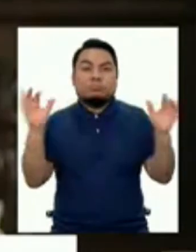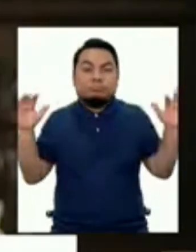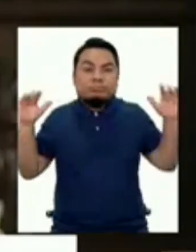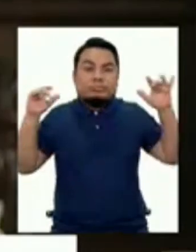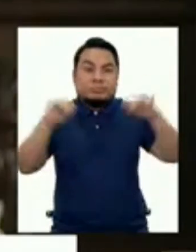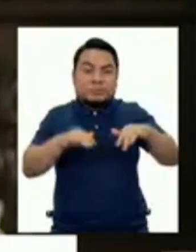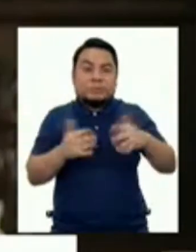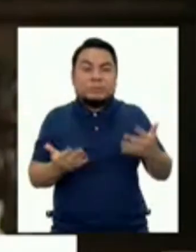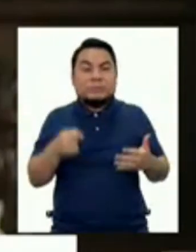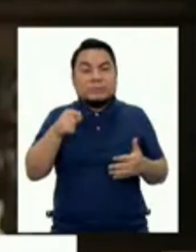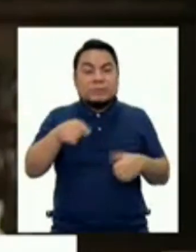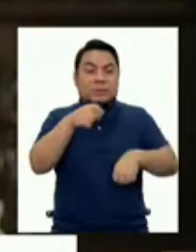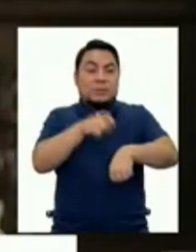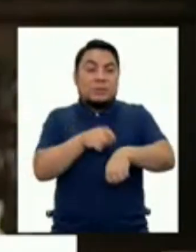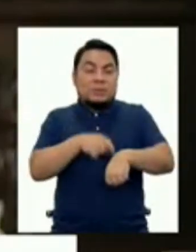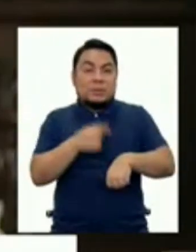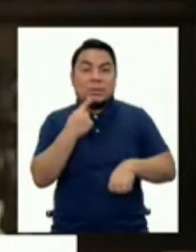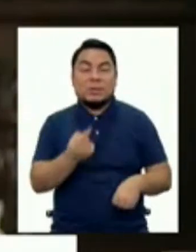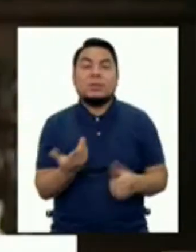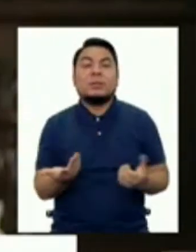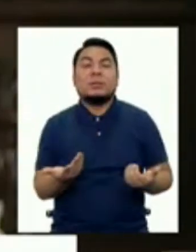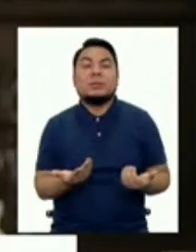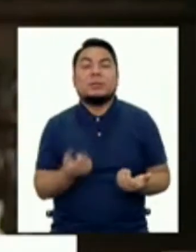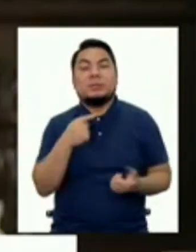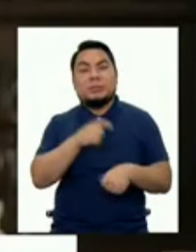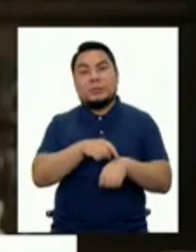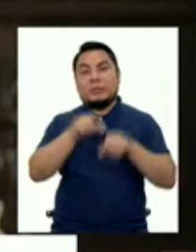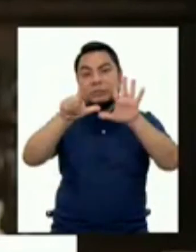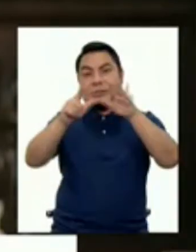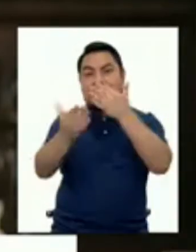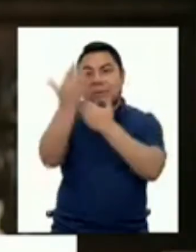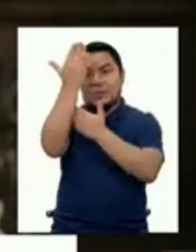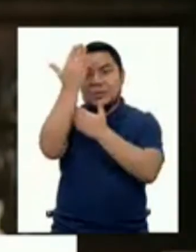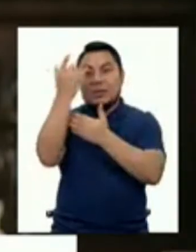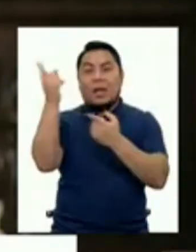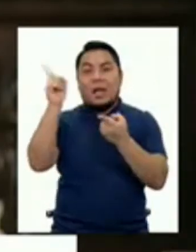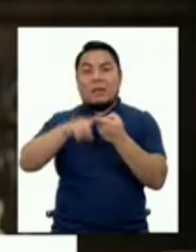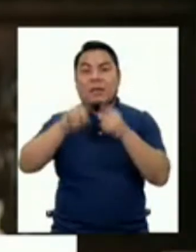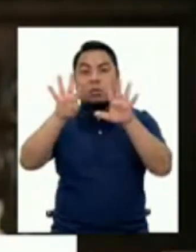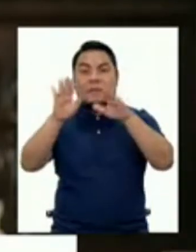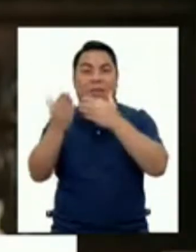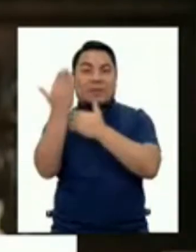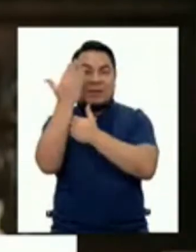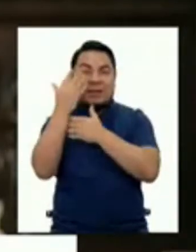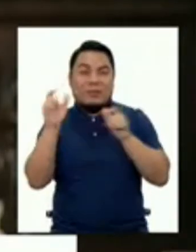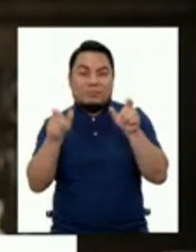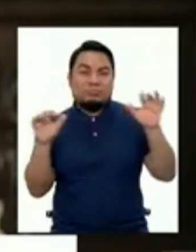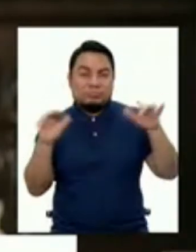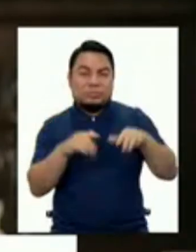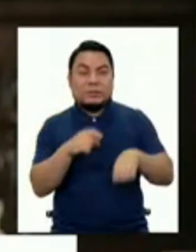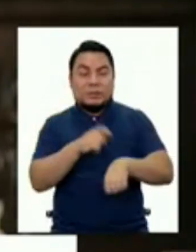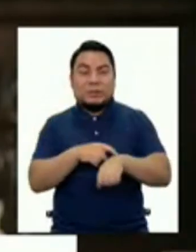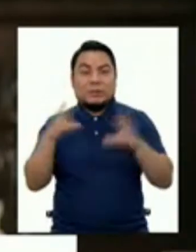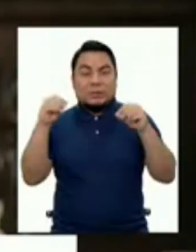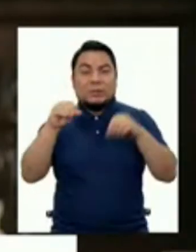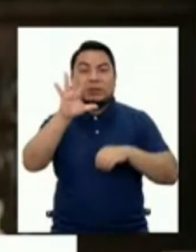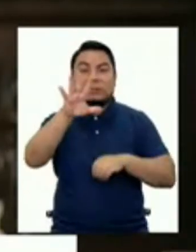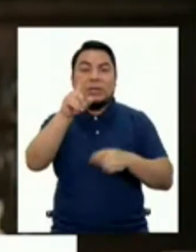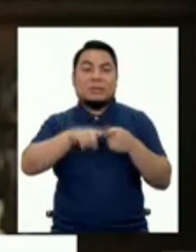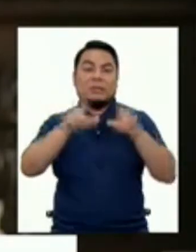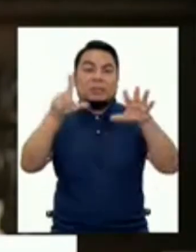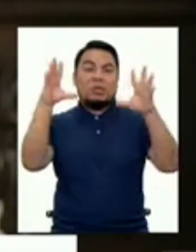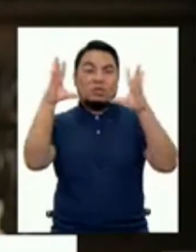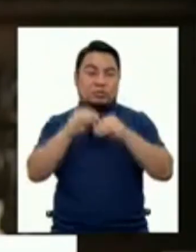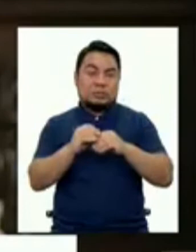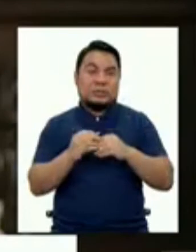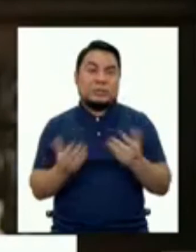están contempladas, que son entre las 7 de la mañana y las 9 de la mañana, y en la tarde de 5 a 7 de la